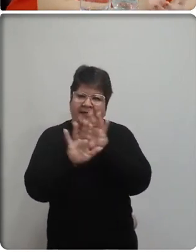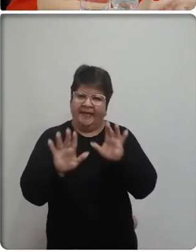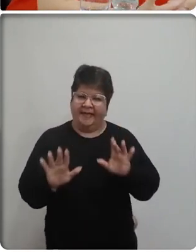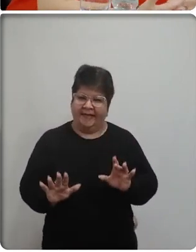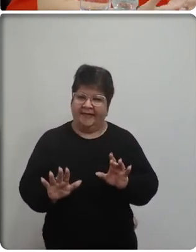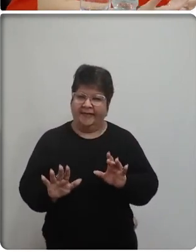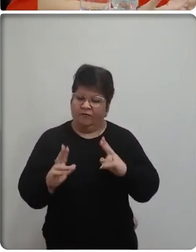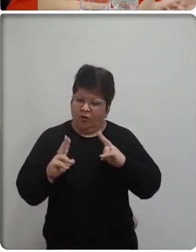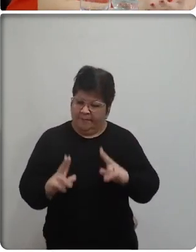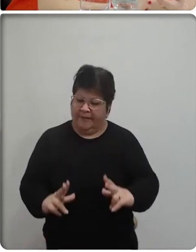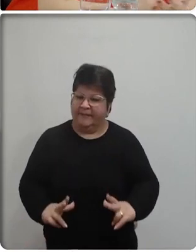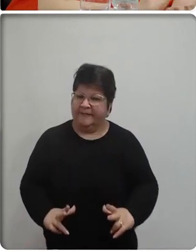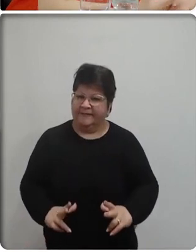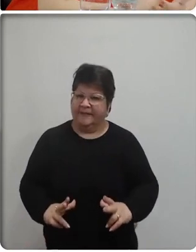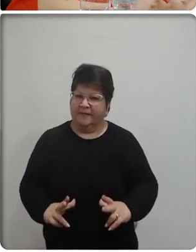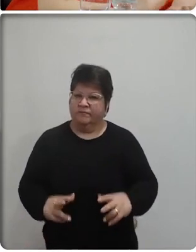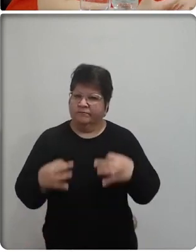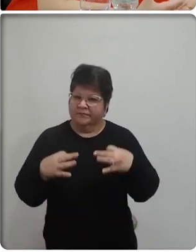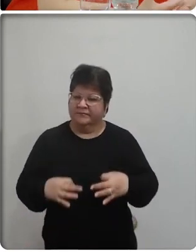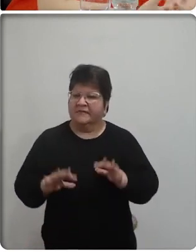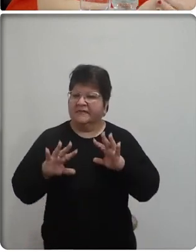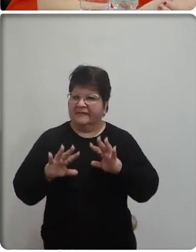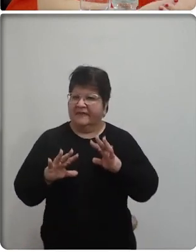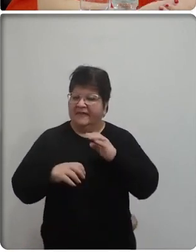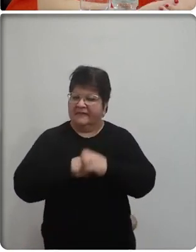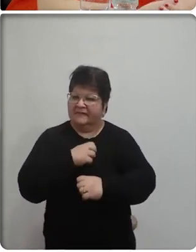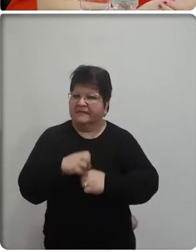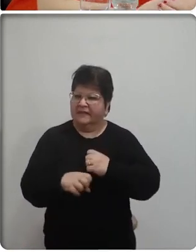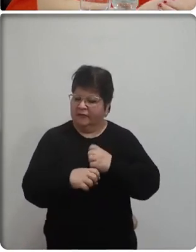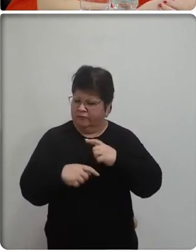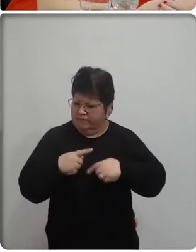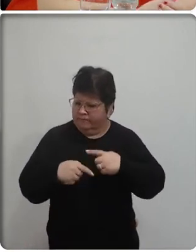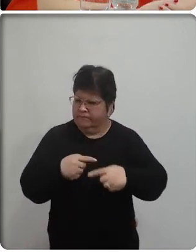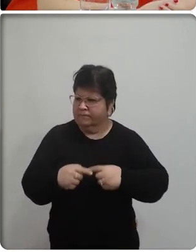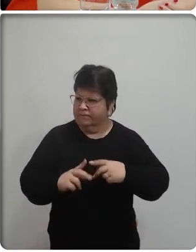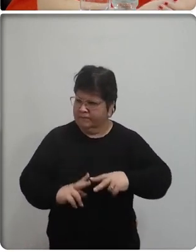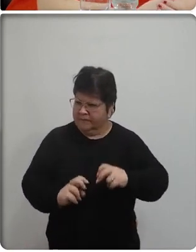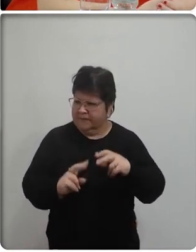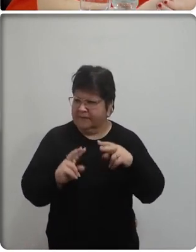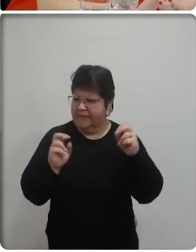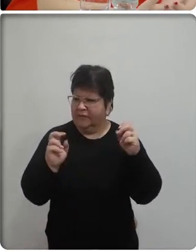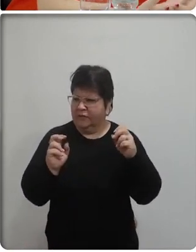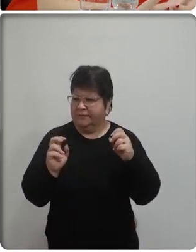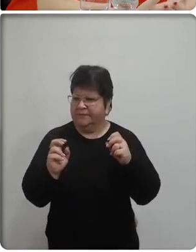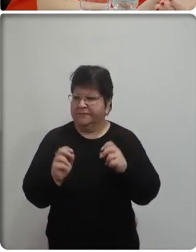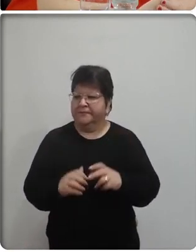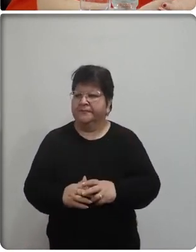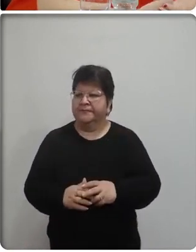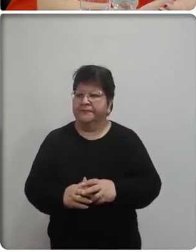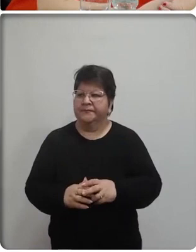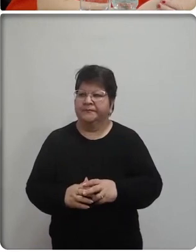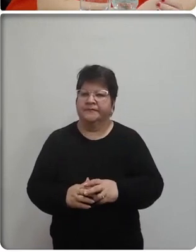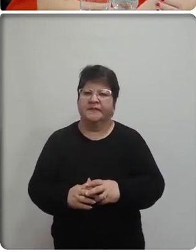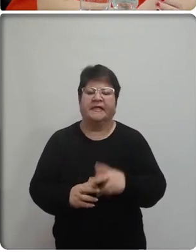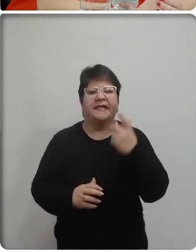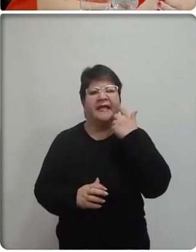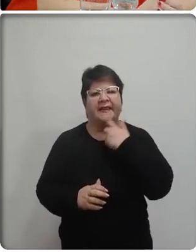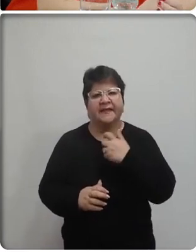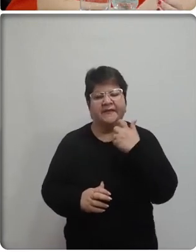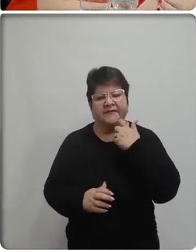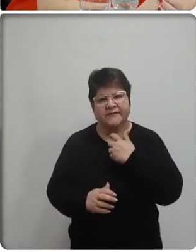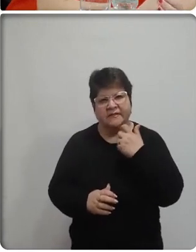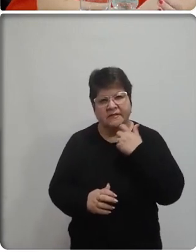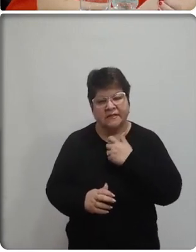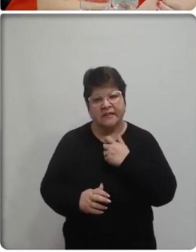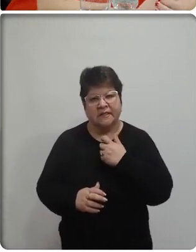manera formalizar el ingreso, porque hace 10 años lo venimos pesquisando. Exacto. Y la deficiencia de la biotinidasa,